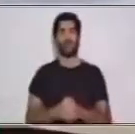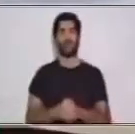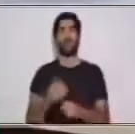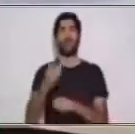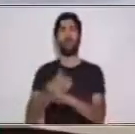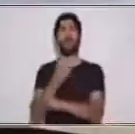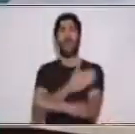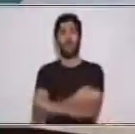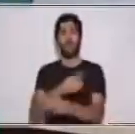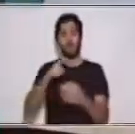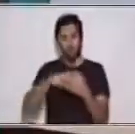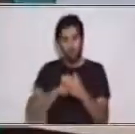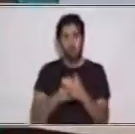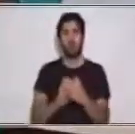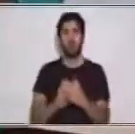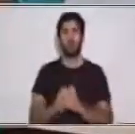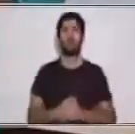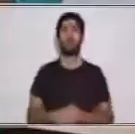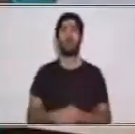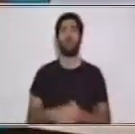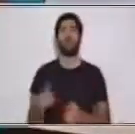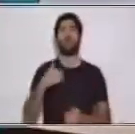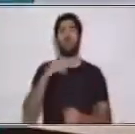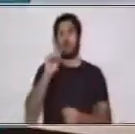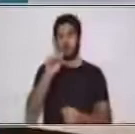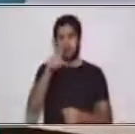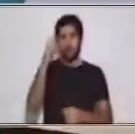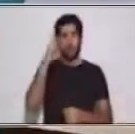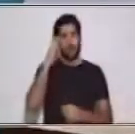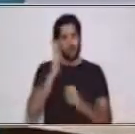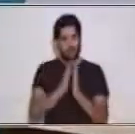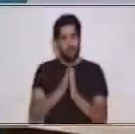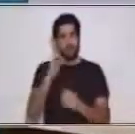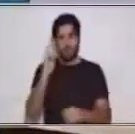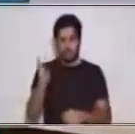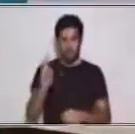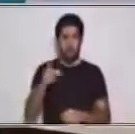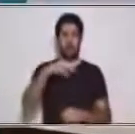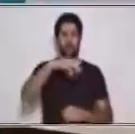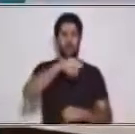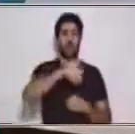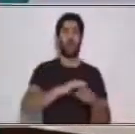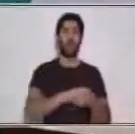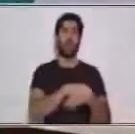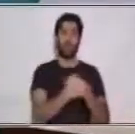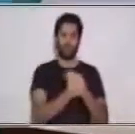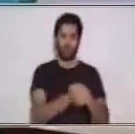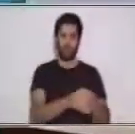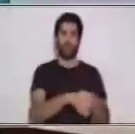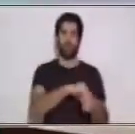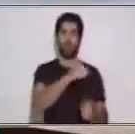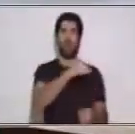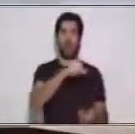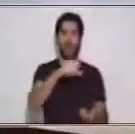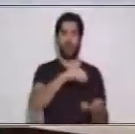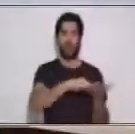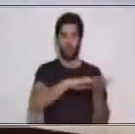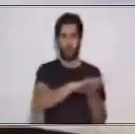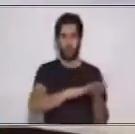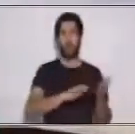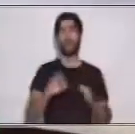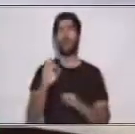Antes de empezar, te recomiendo que laves tus manos constantemente con agua y jabón o bien